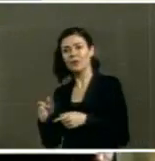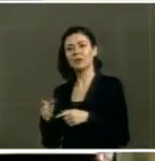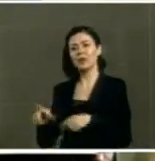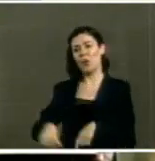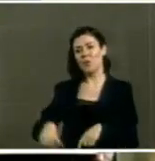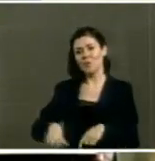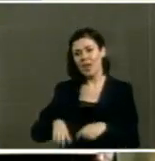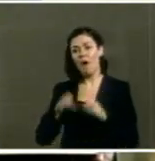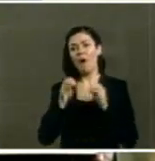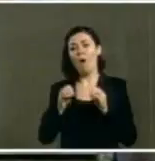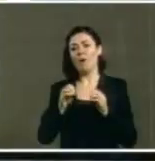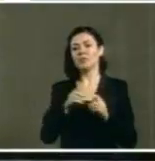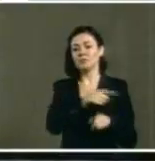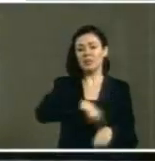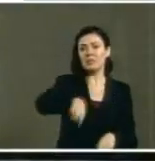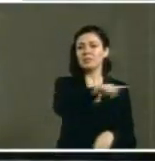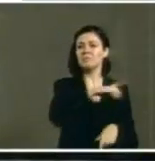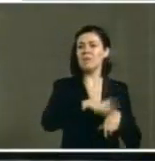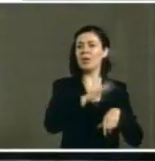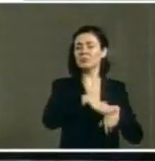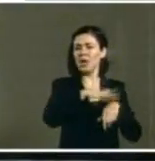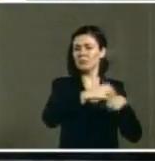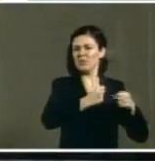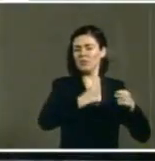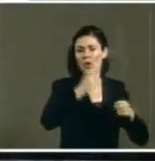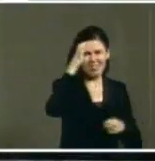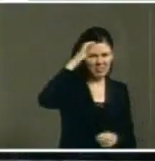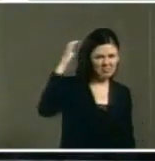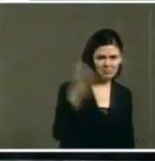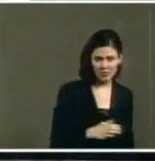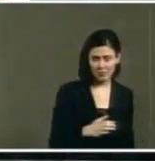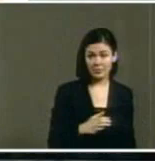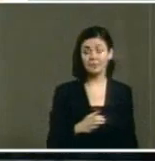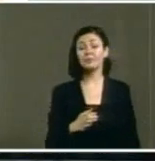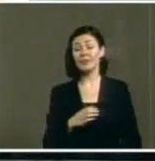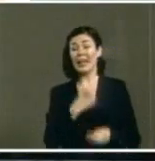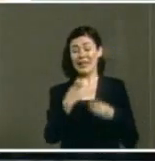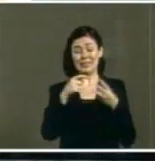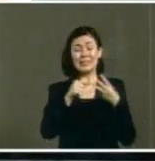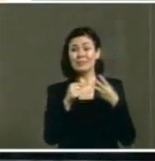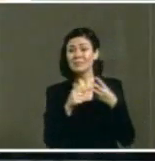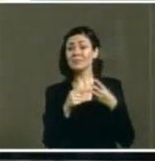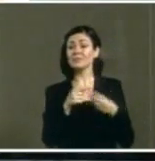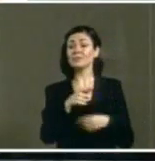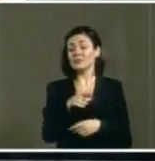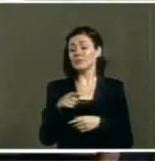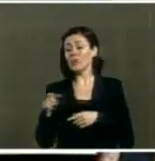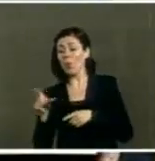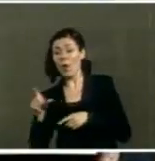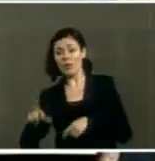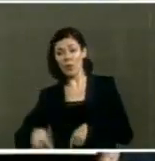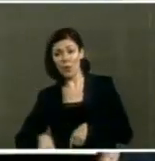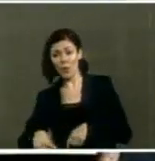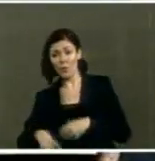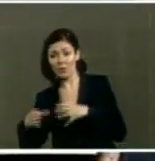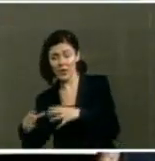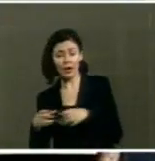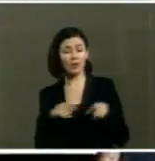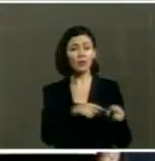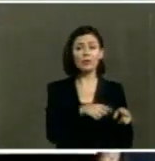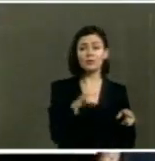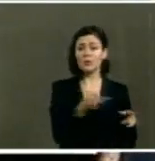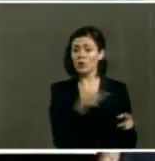de la delincuencia. En su fase más extrema, nos dicen, el crimen organizado y el Estado son prácticamente lo